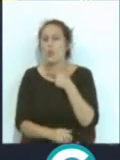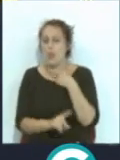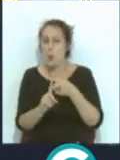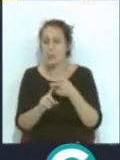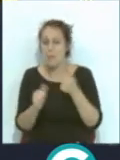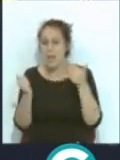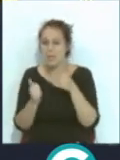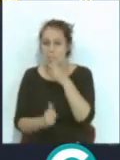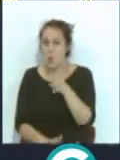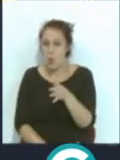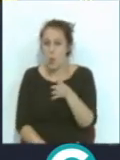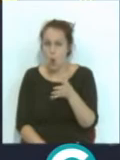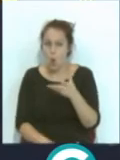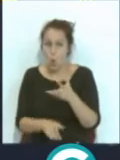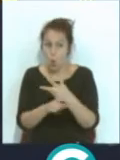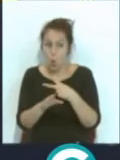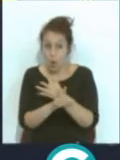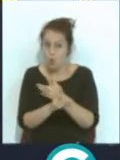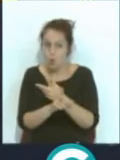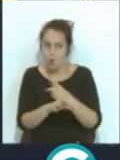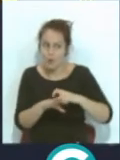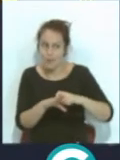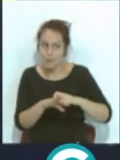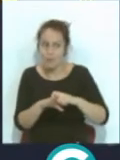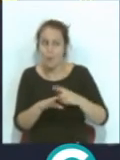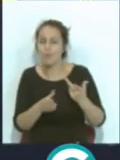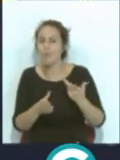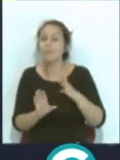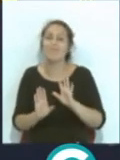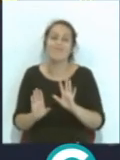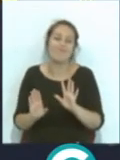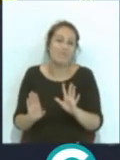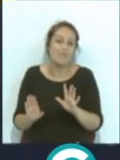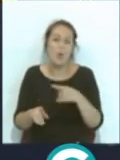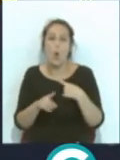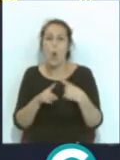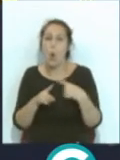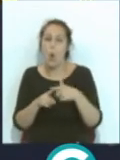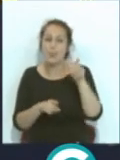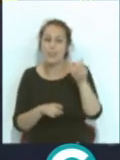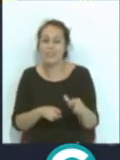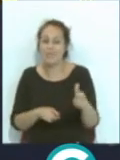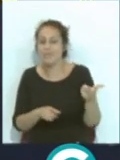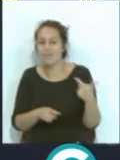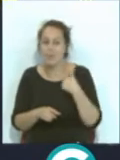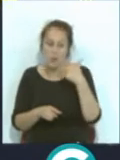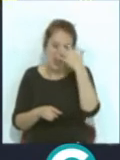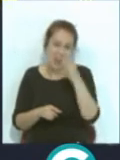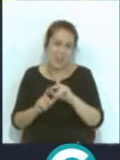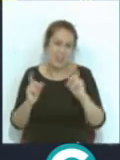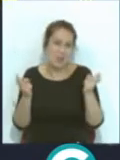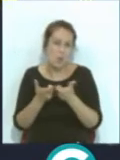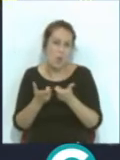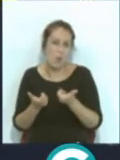más por el tipo de jugador que es, pero todavía hay cosas de él que yo creo que al equipo